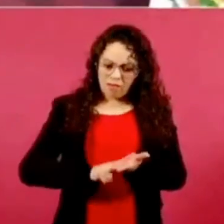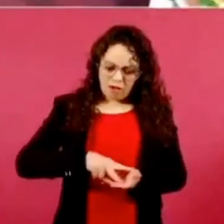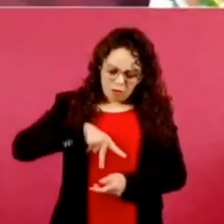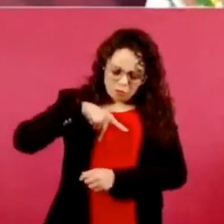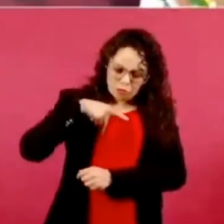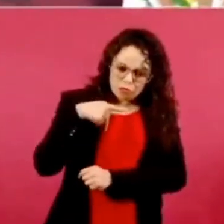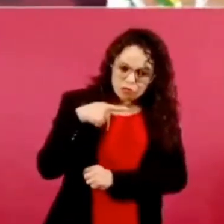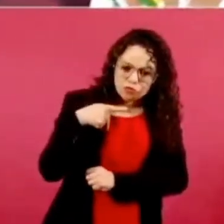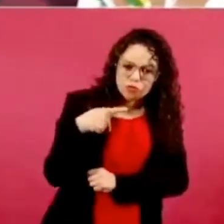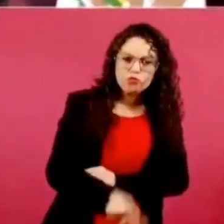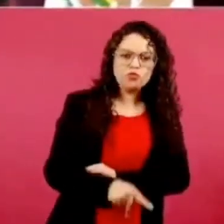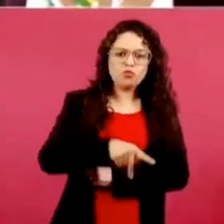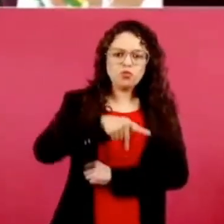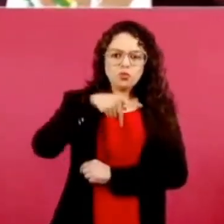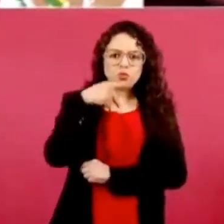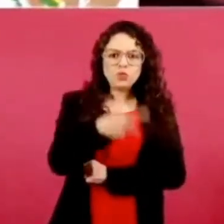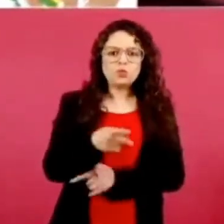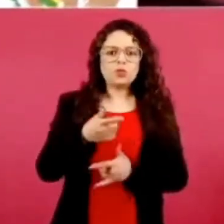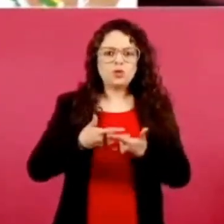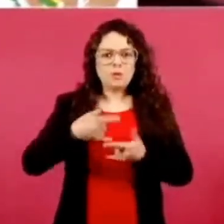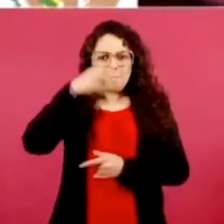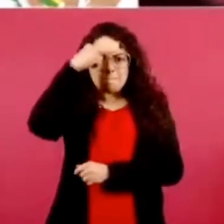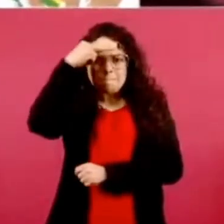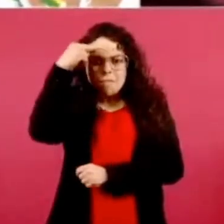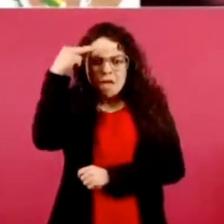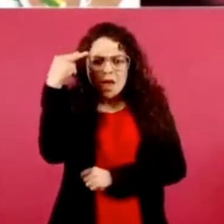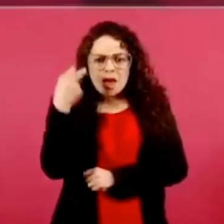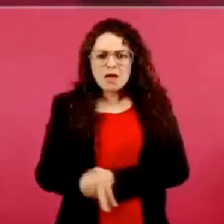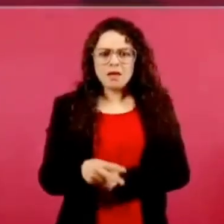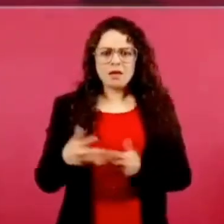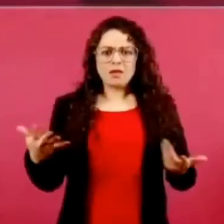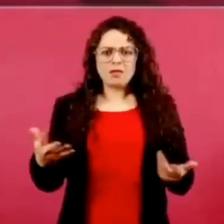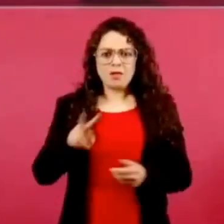No, si México es una potencia